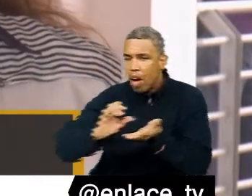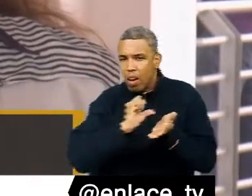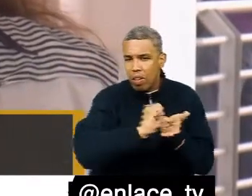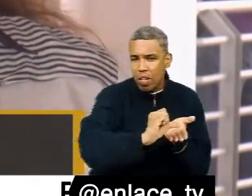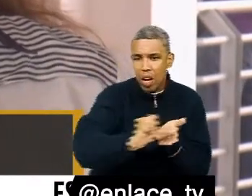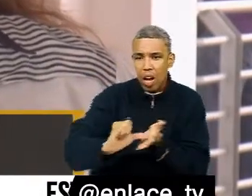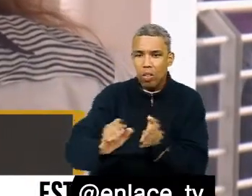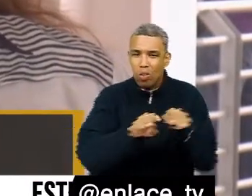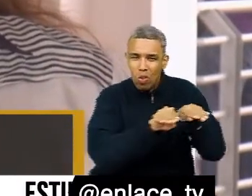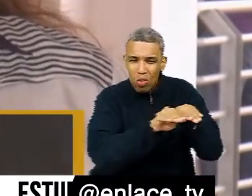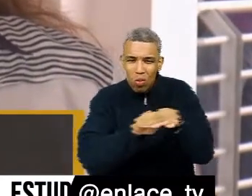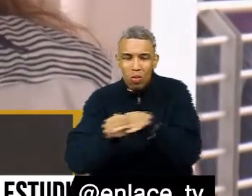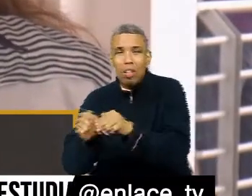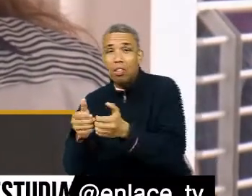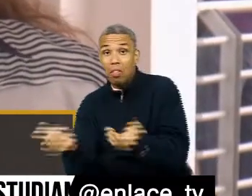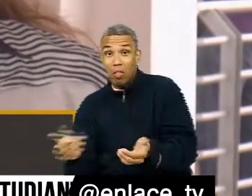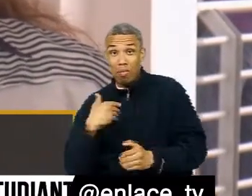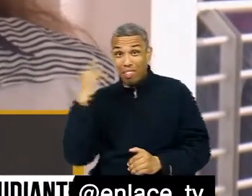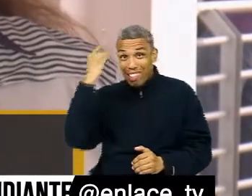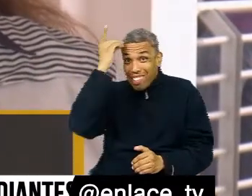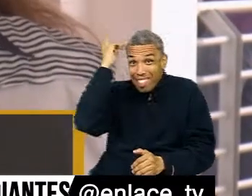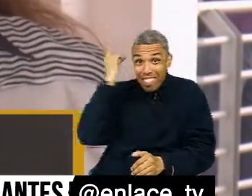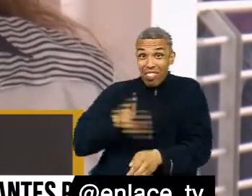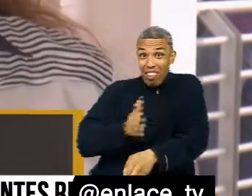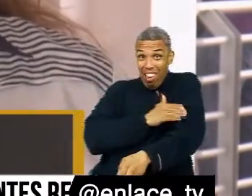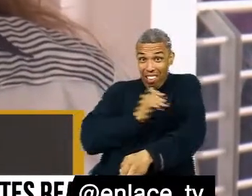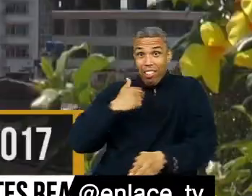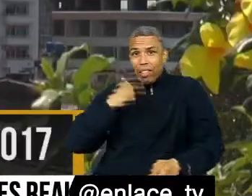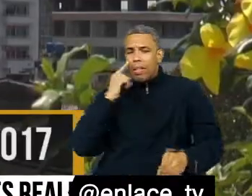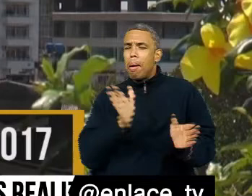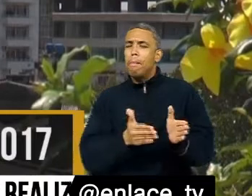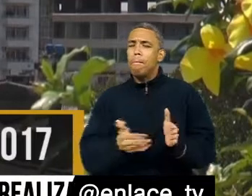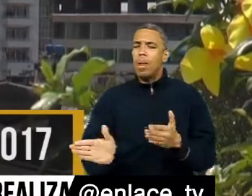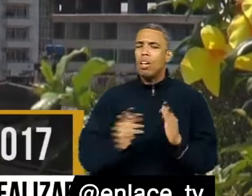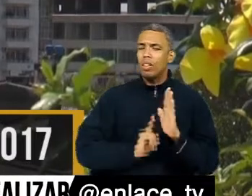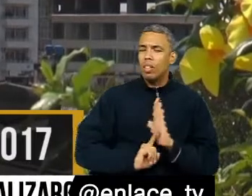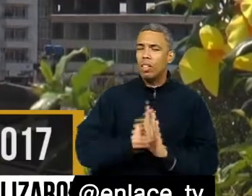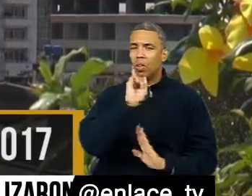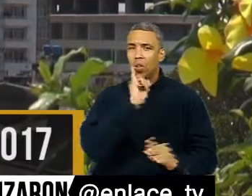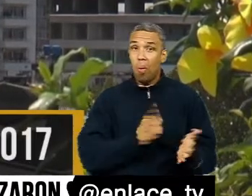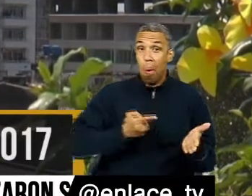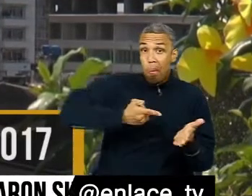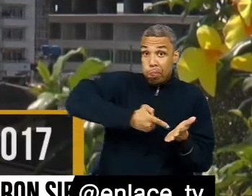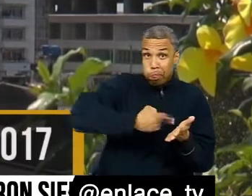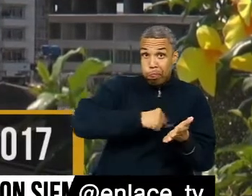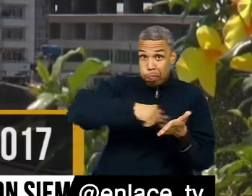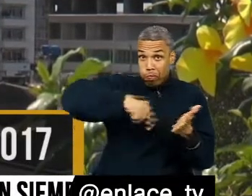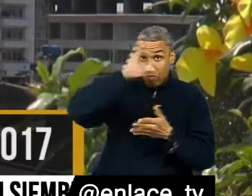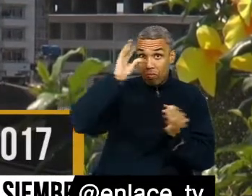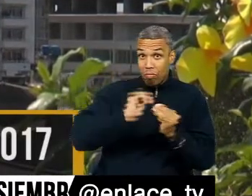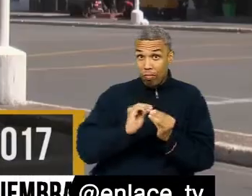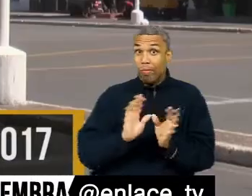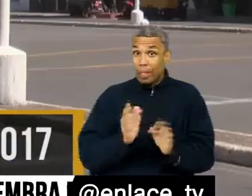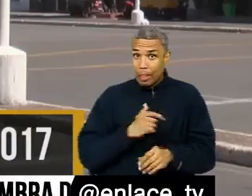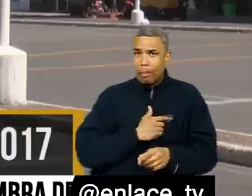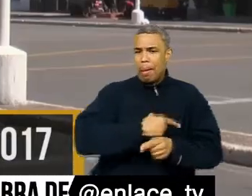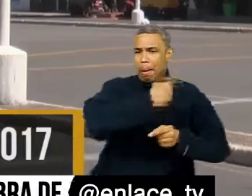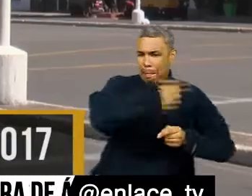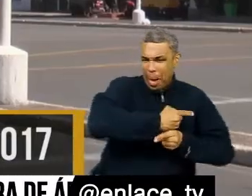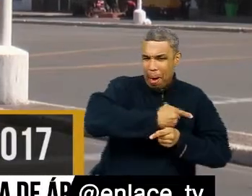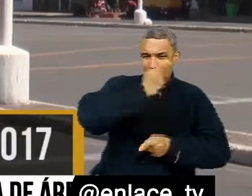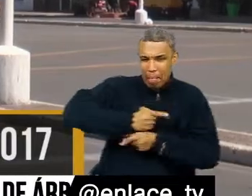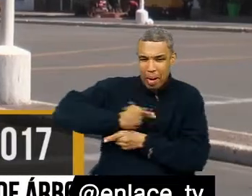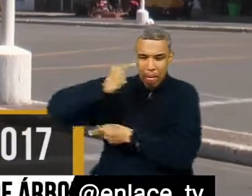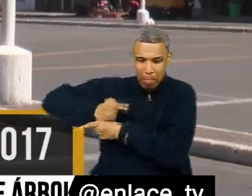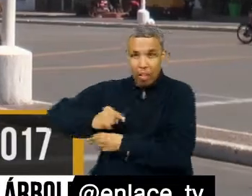con las metas y propósitos que se estableció dentro del plan de desarrollo. El alcalde Darío Echeverry Serrano dio a conocer la cifra con la que se espera